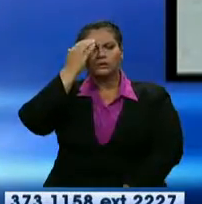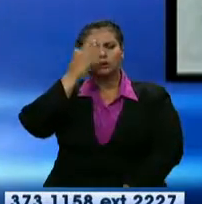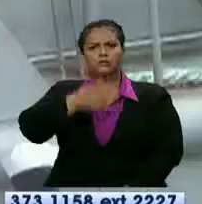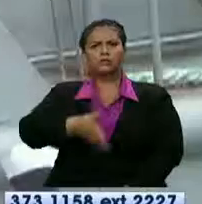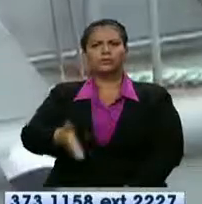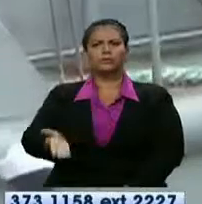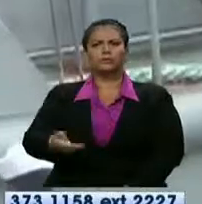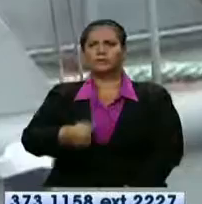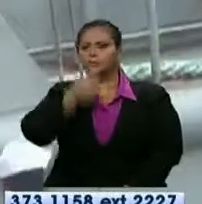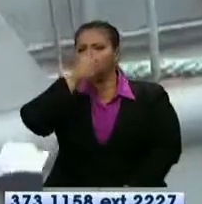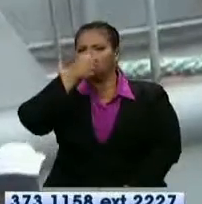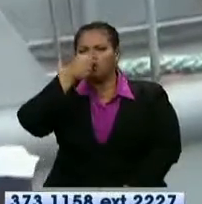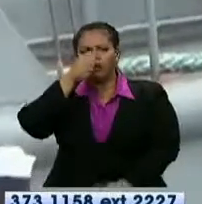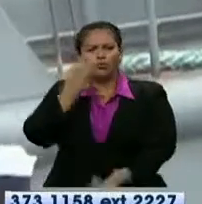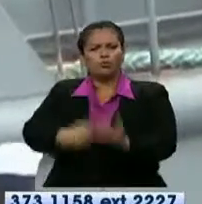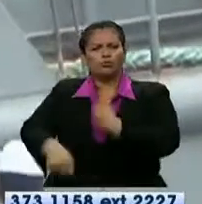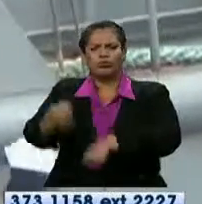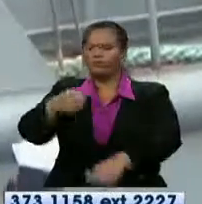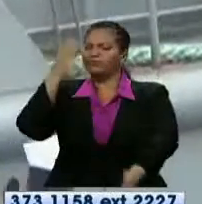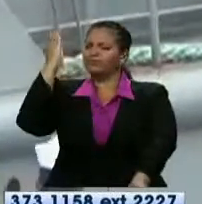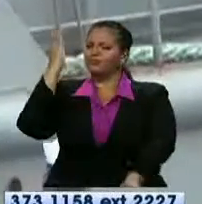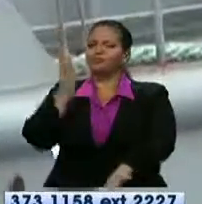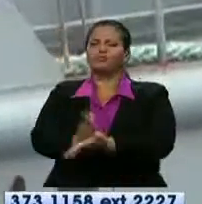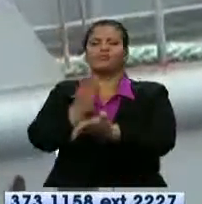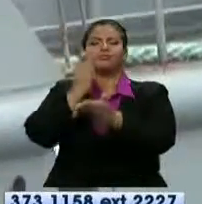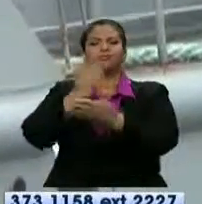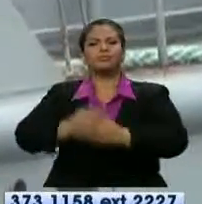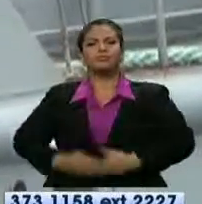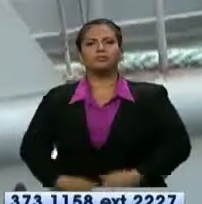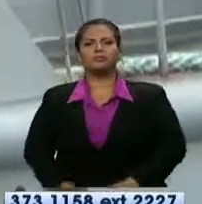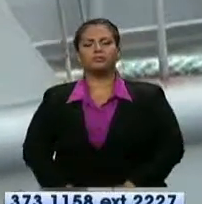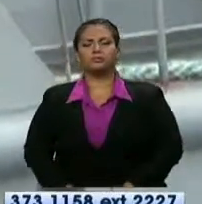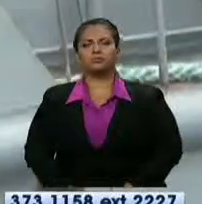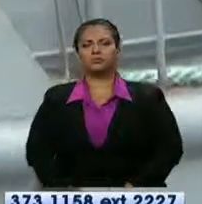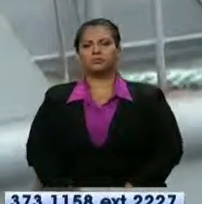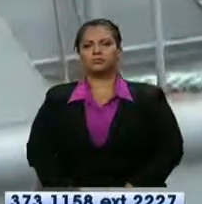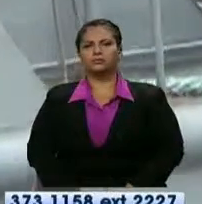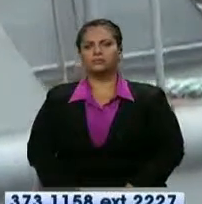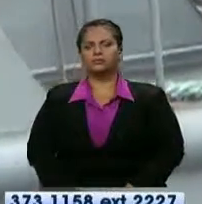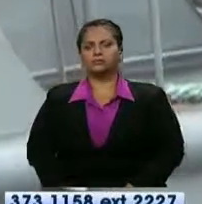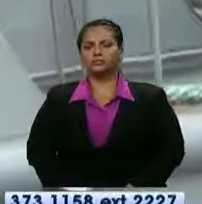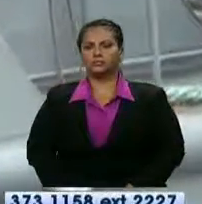el narcotráfico. Con cámaras, Eduardo García, desde Manta, provincia de Manabí, informó Wendy Delgado.